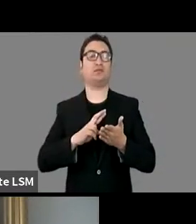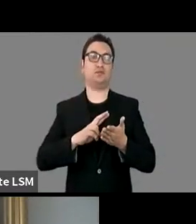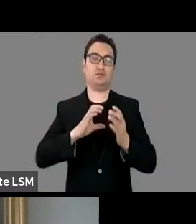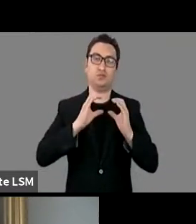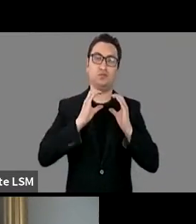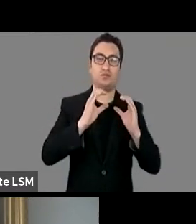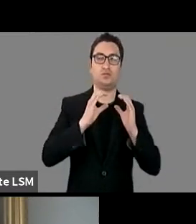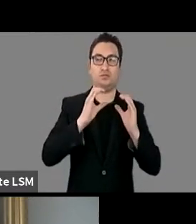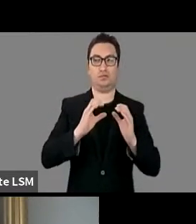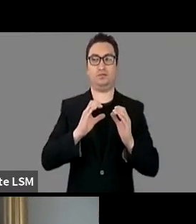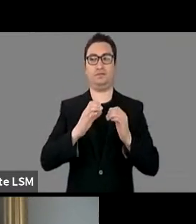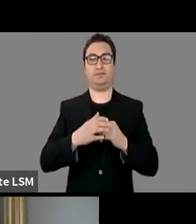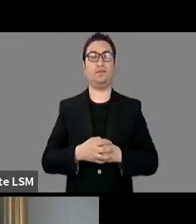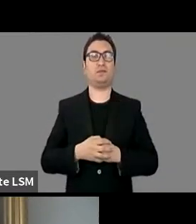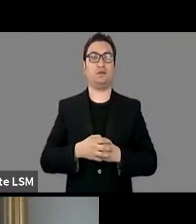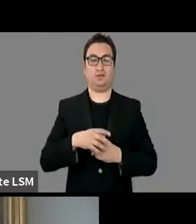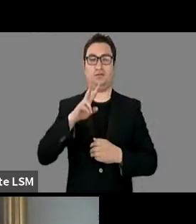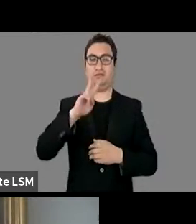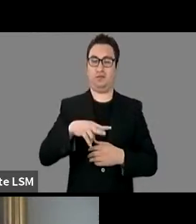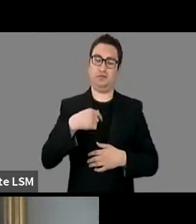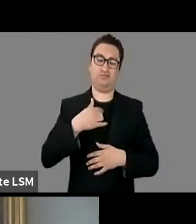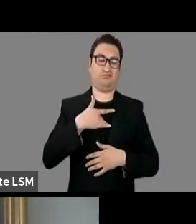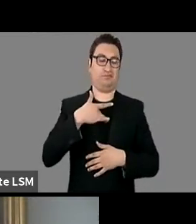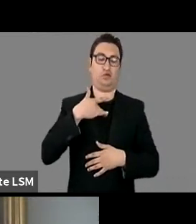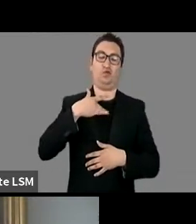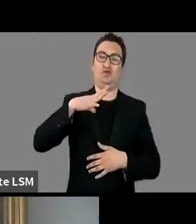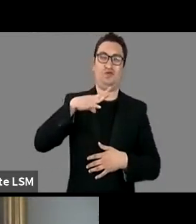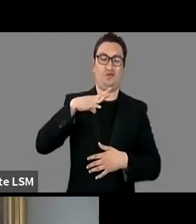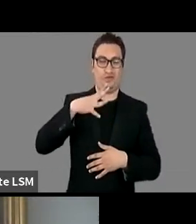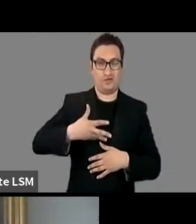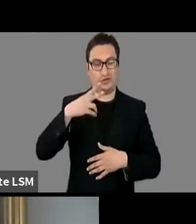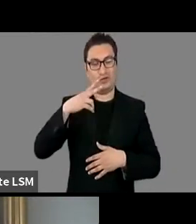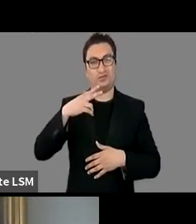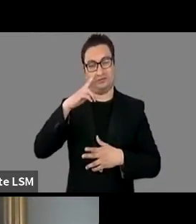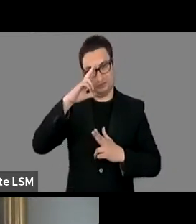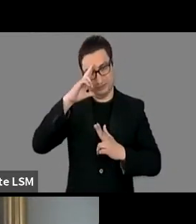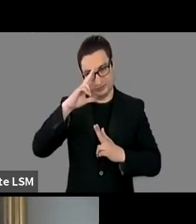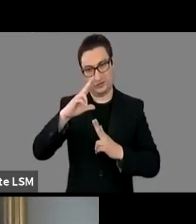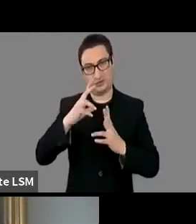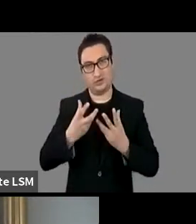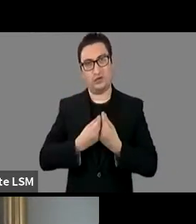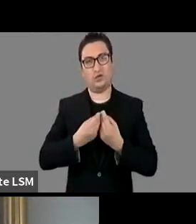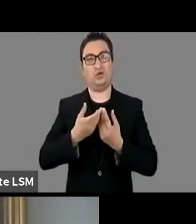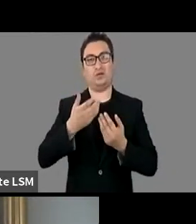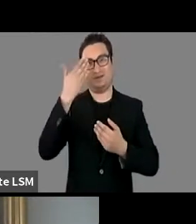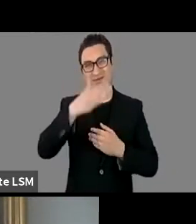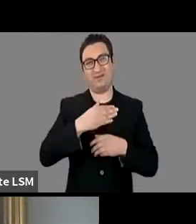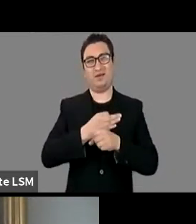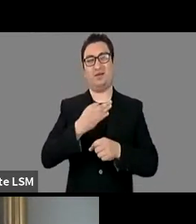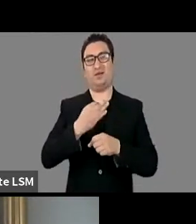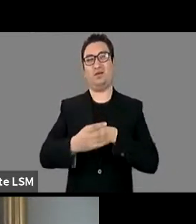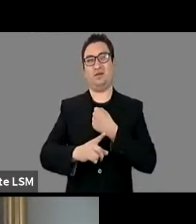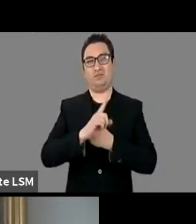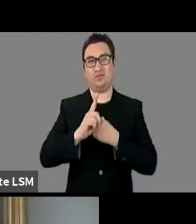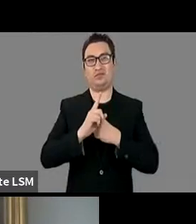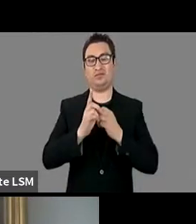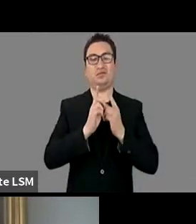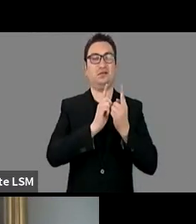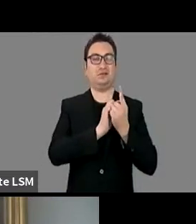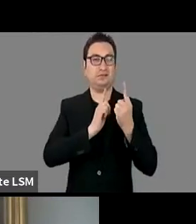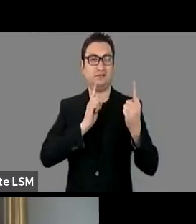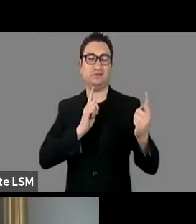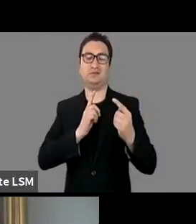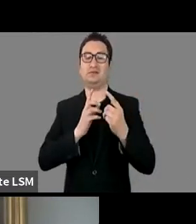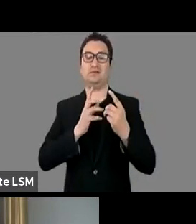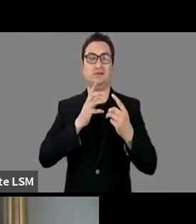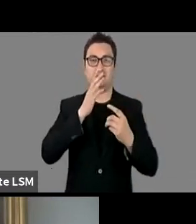un honor el poder estar con ustedes, pues a pesar de estas restricciones que actualmente tenemos